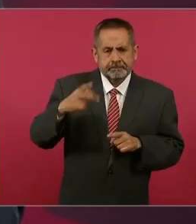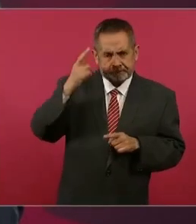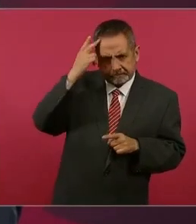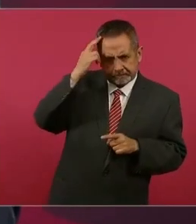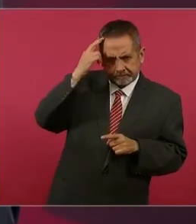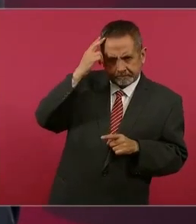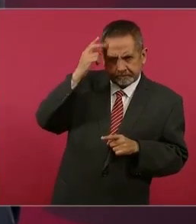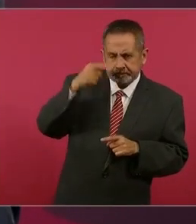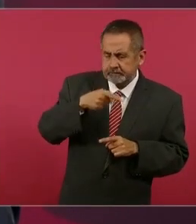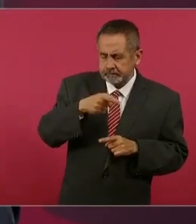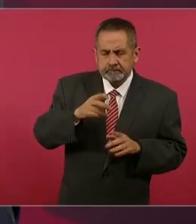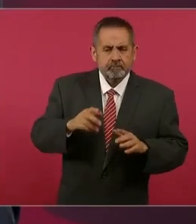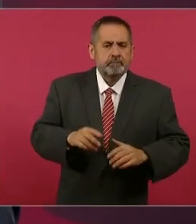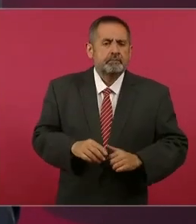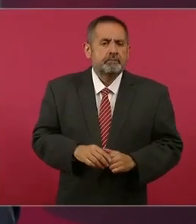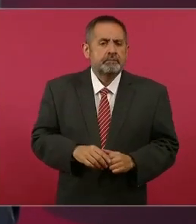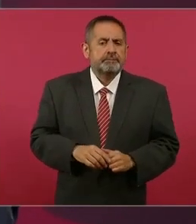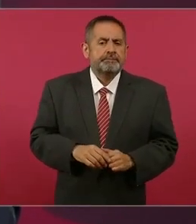ese régimen,